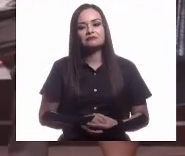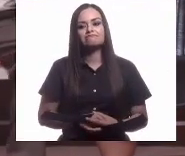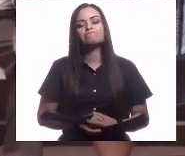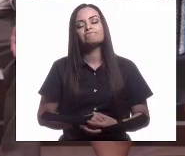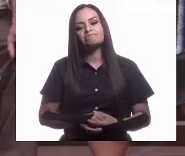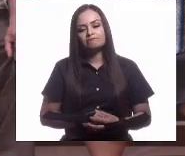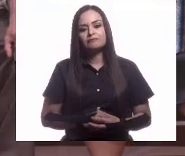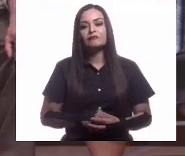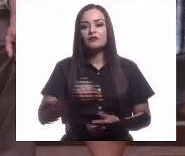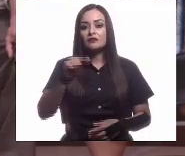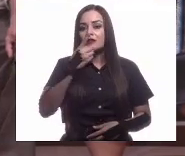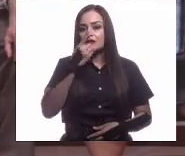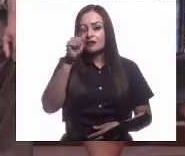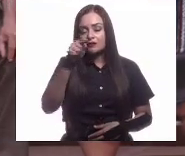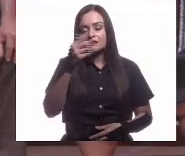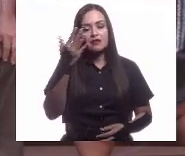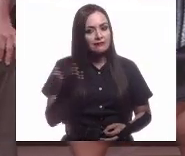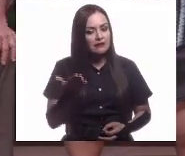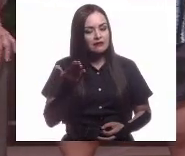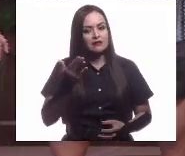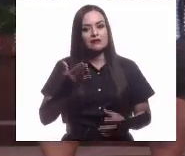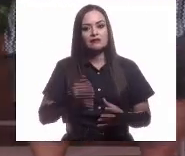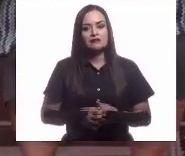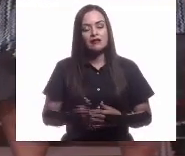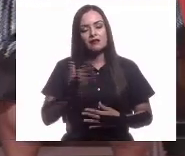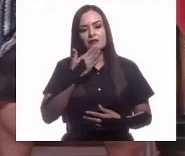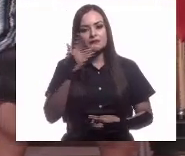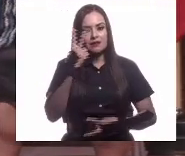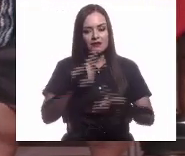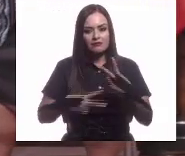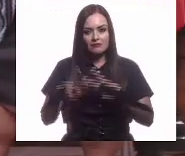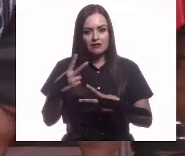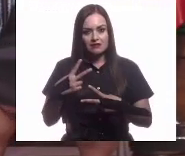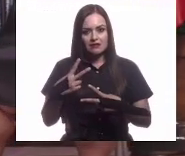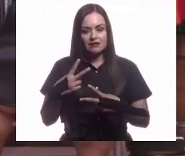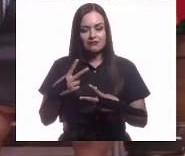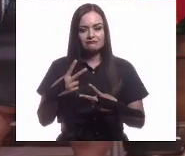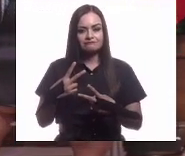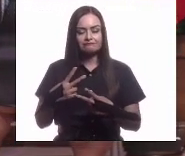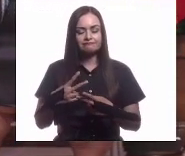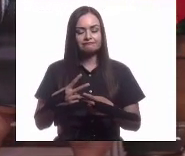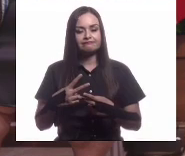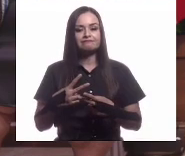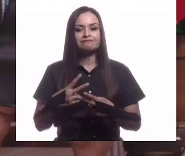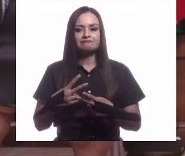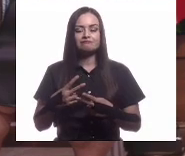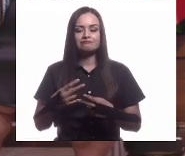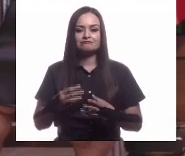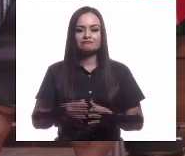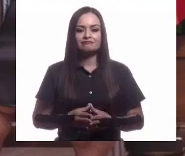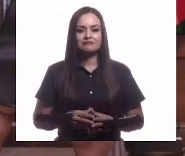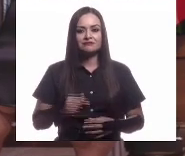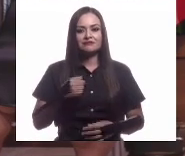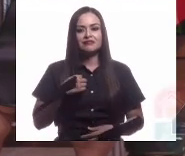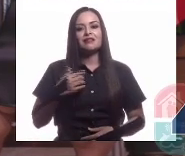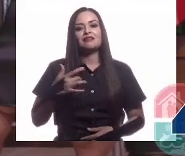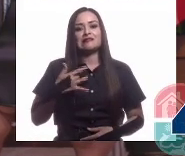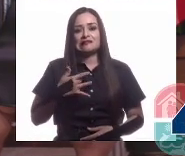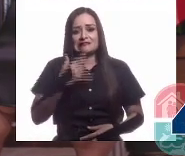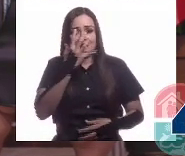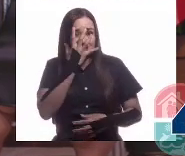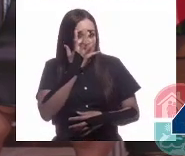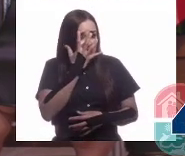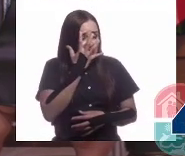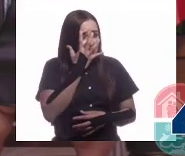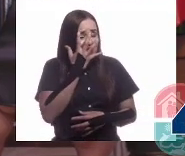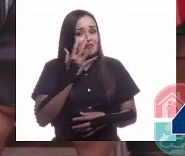también pedirles a ustedes, le diéramos la bienvenida, y fíjense, me está dando ahora hasta más pena porque es